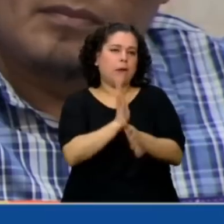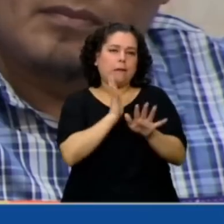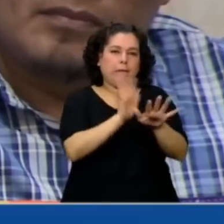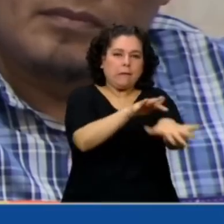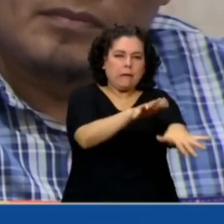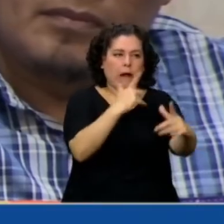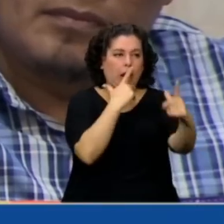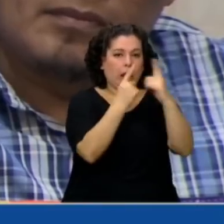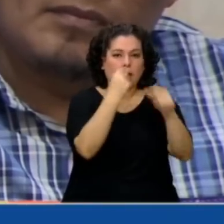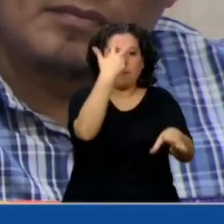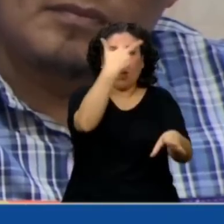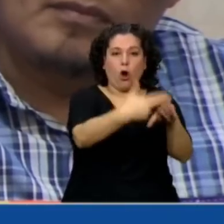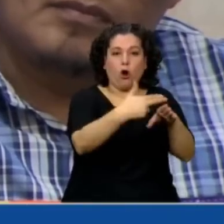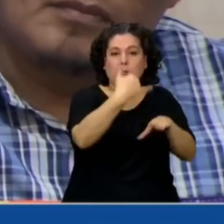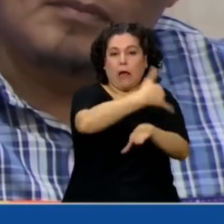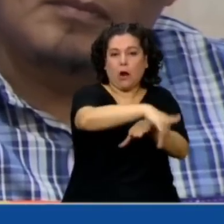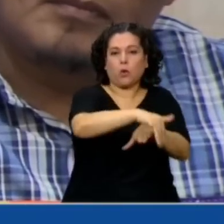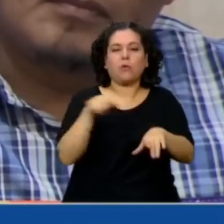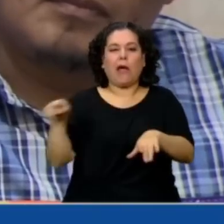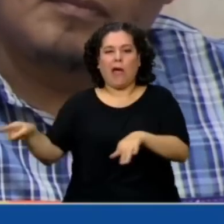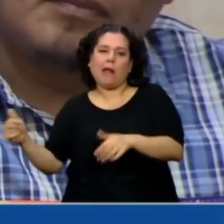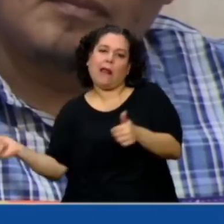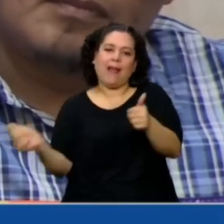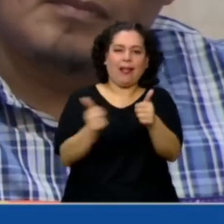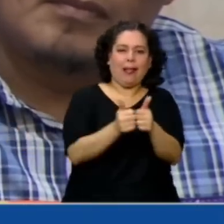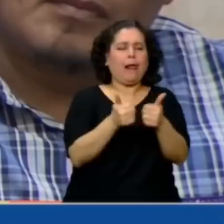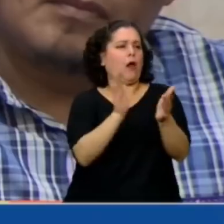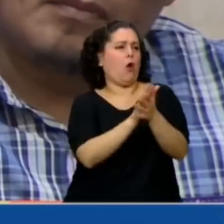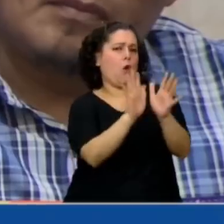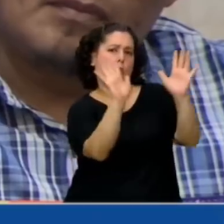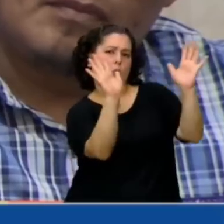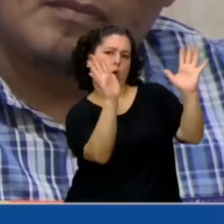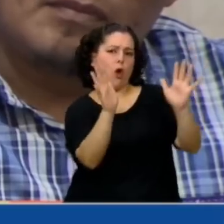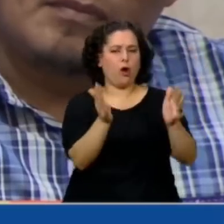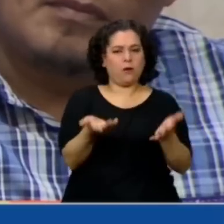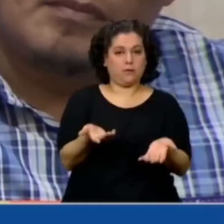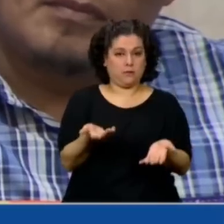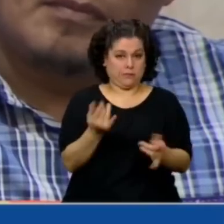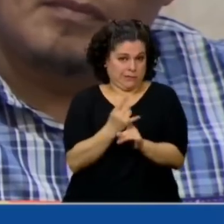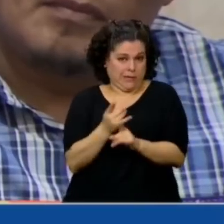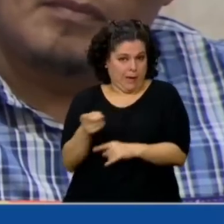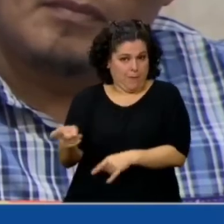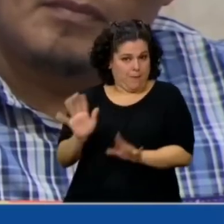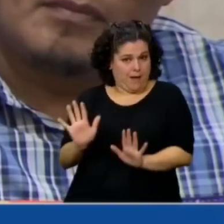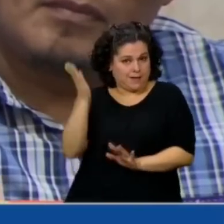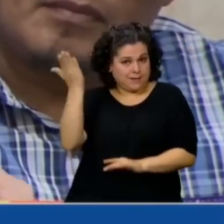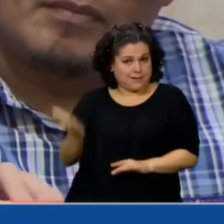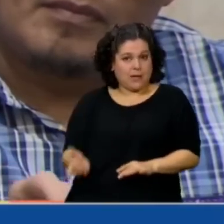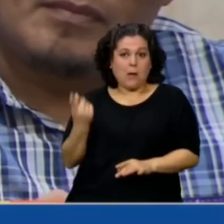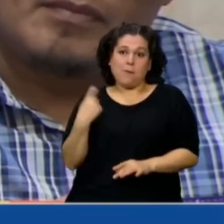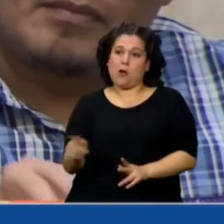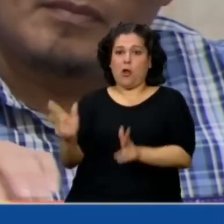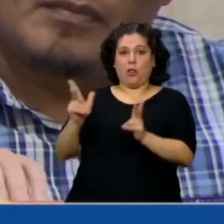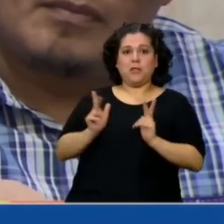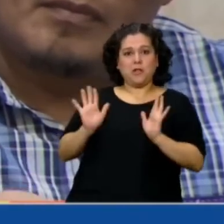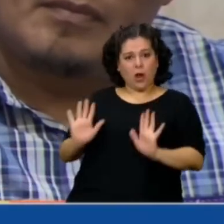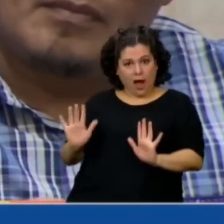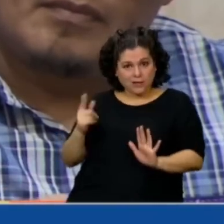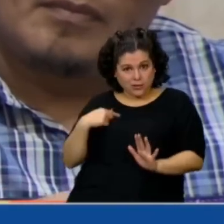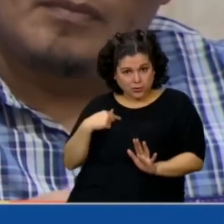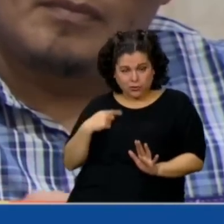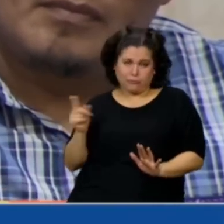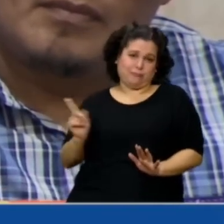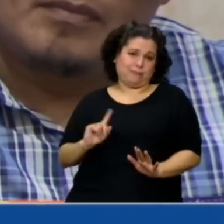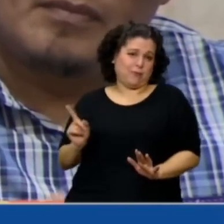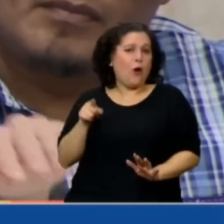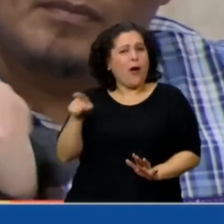cortar ruta, y les encanta, acompaña, aplauden, se embanderan. Pero a nosotros nos dice sedicioso. Espert se quiere